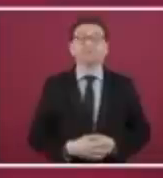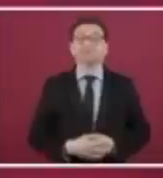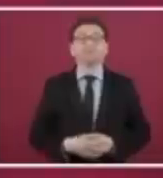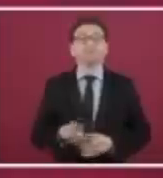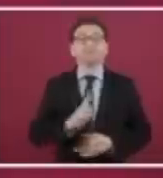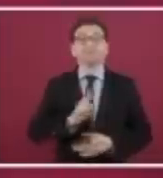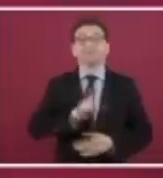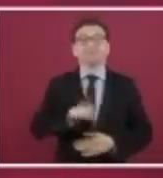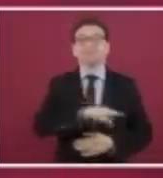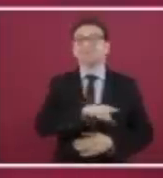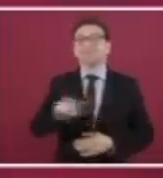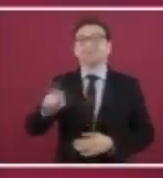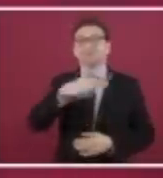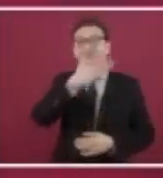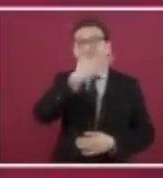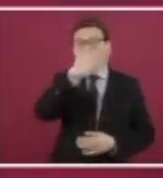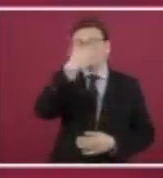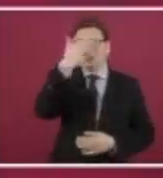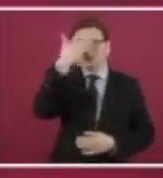Nadie sabía,